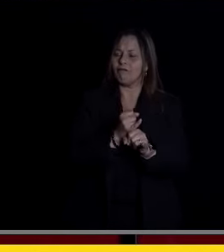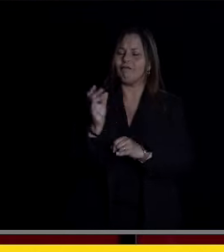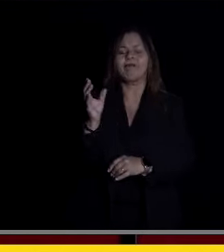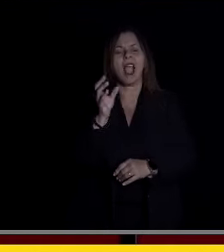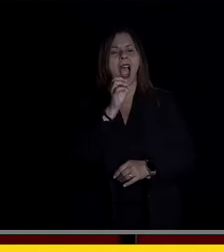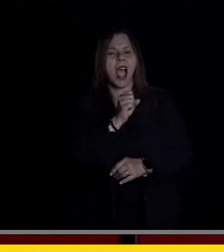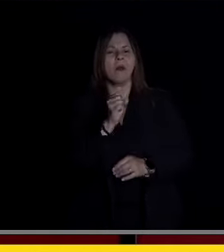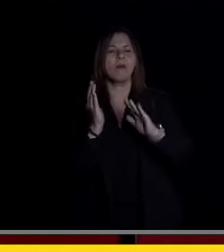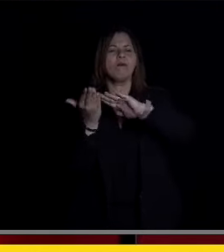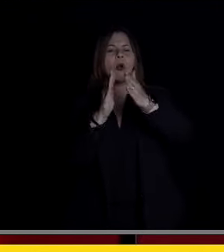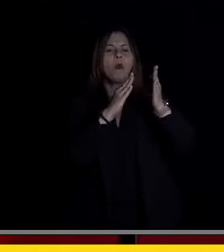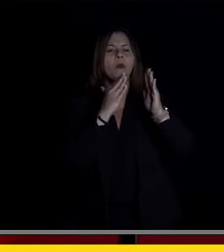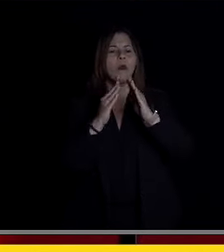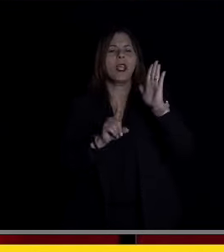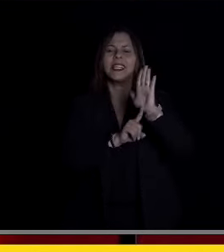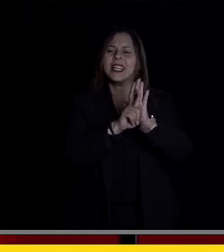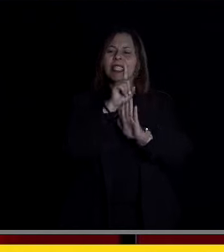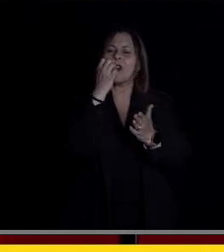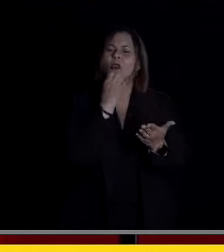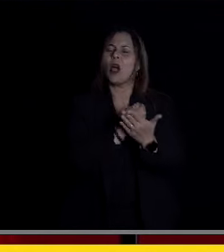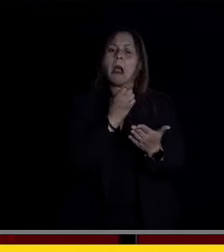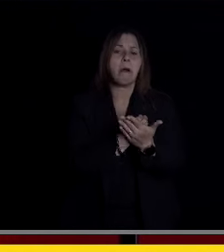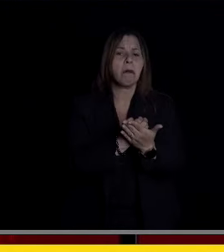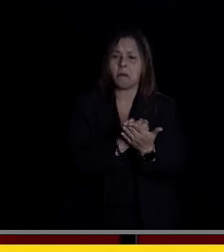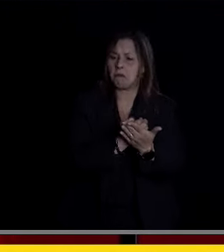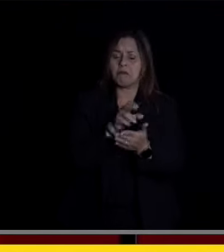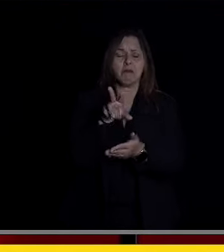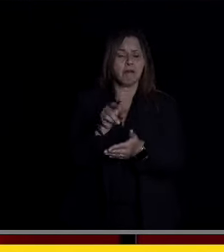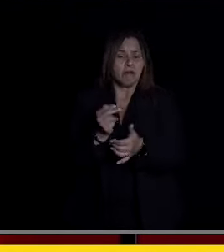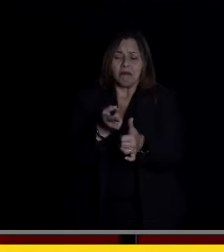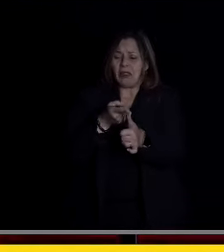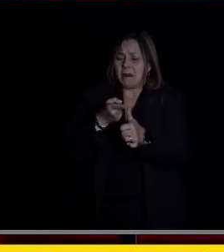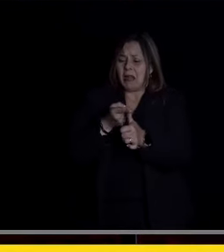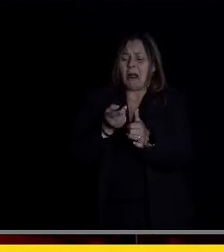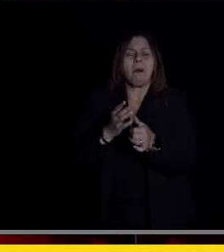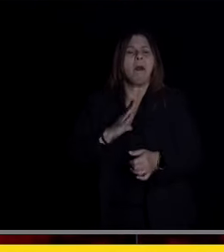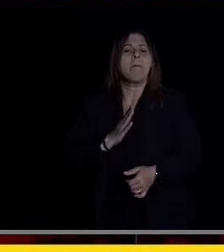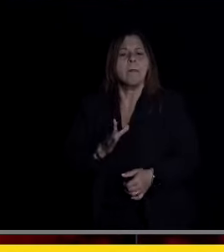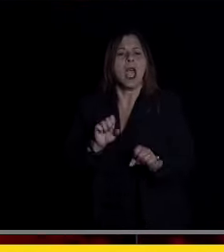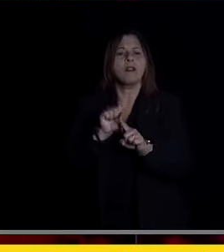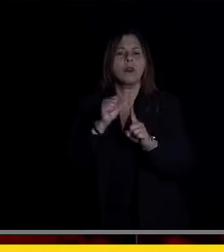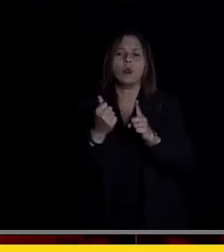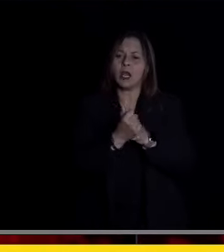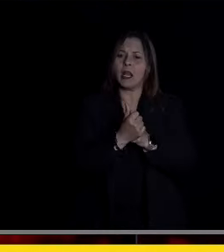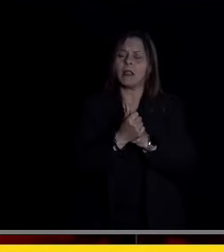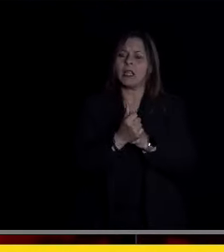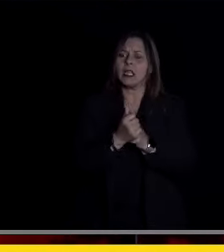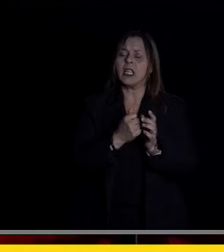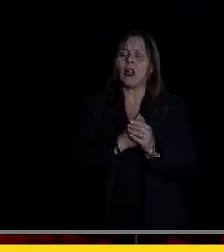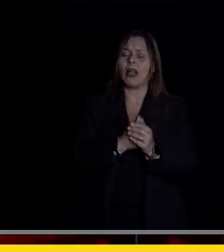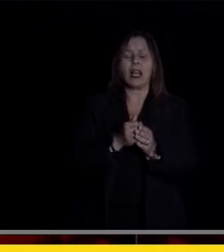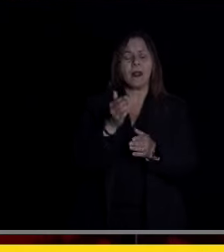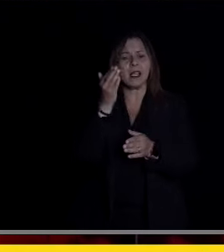Caguas es una ciudad en la que el desarrollo económico no antagoniza con el bienestar social, donde la filosofía de gobernanza